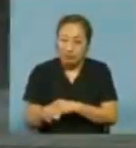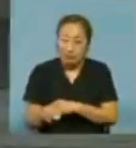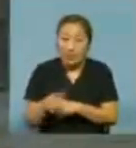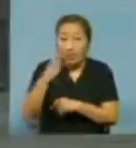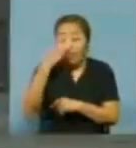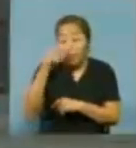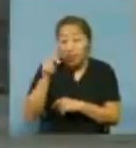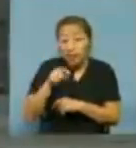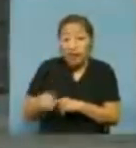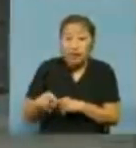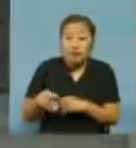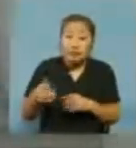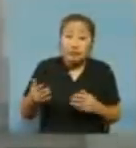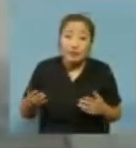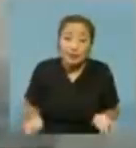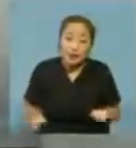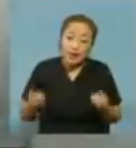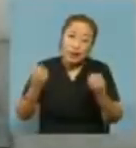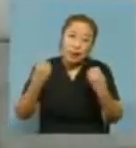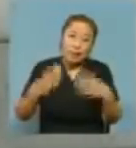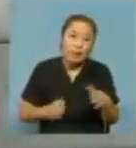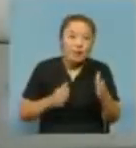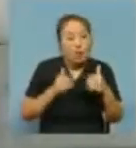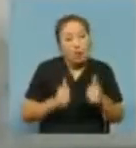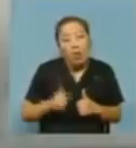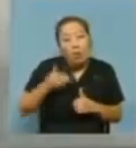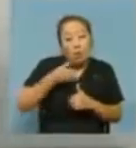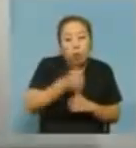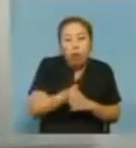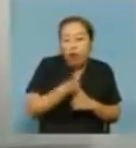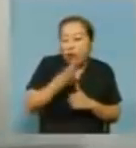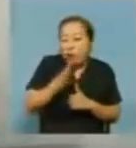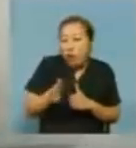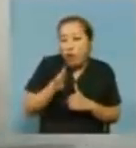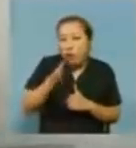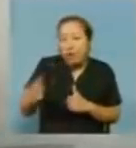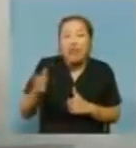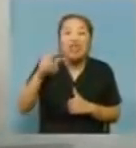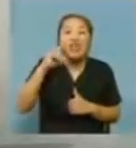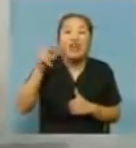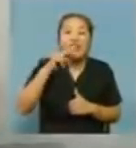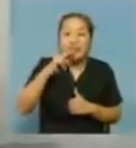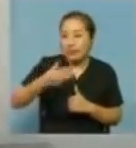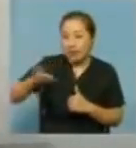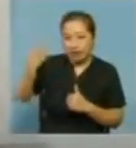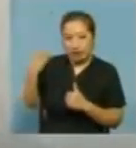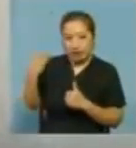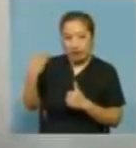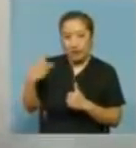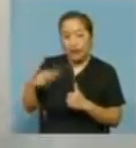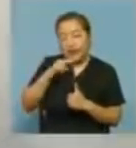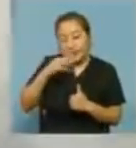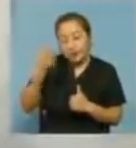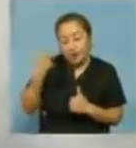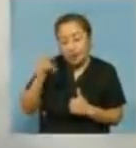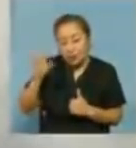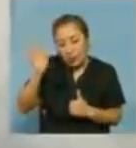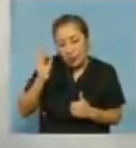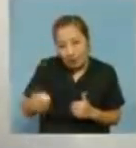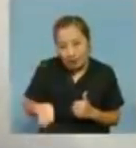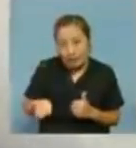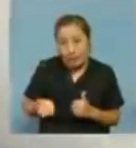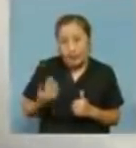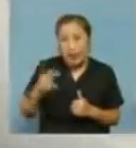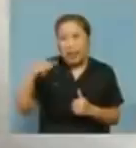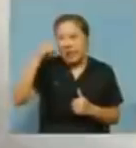De ahí en más, bueno, comenzó un peregrinar. ¿Qué día fue ese? El día viernes pasado. Viernes pasado,